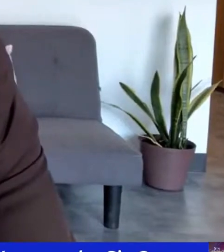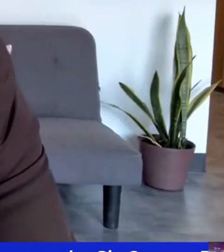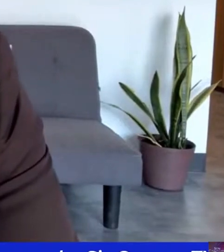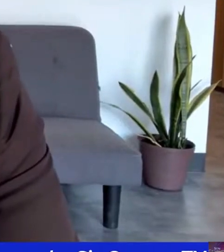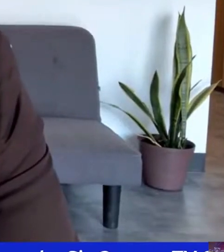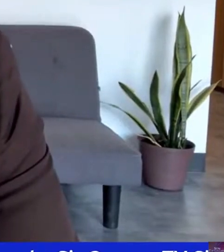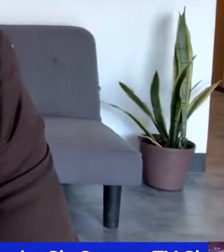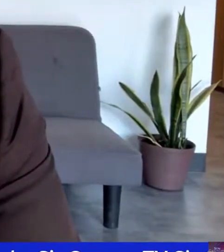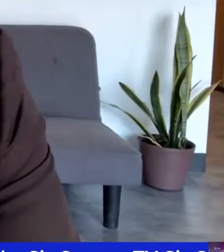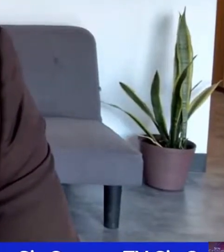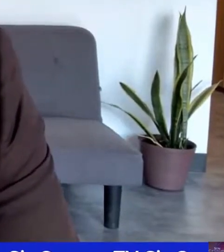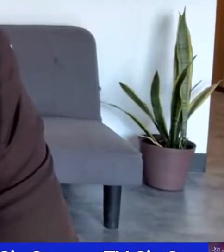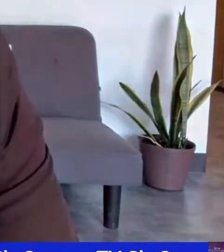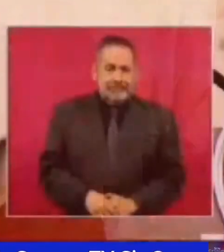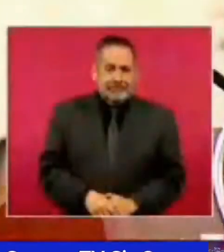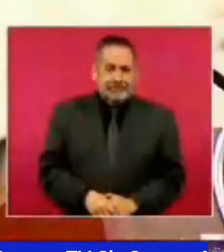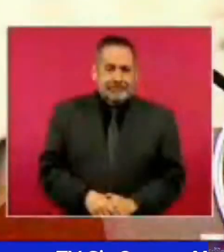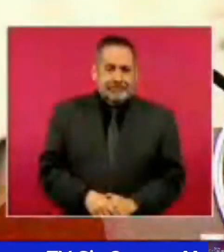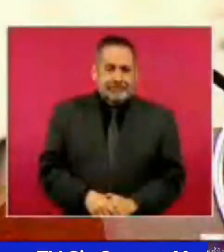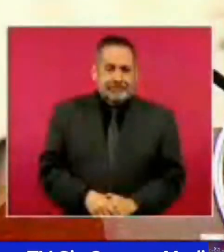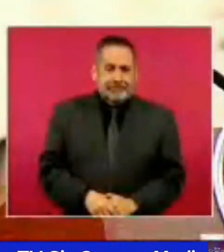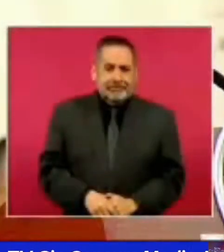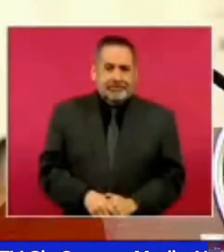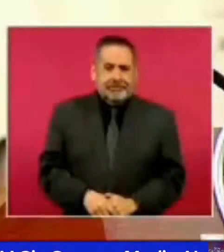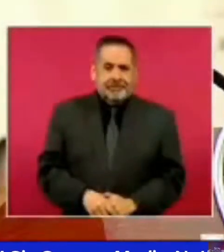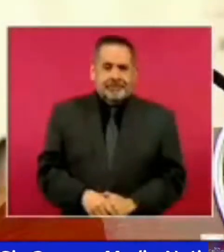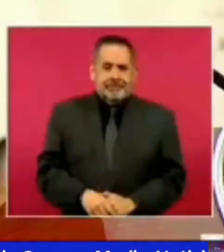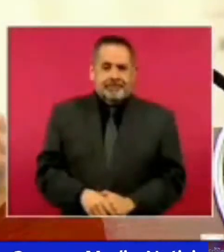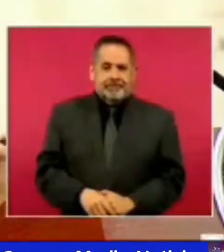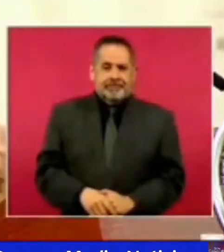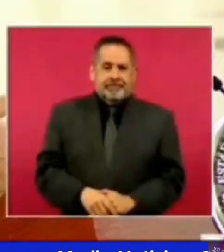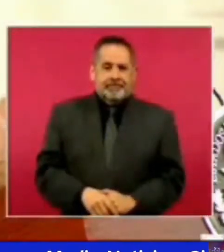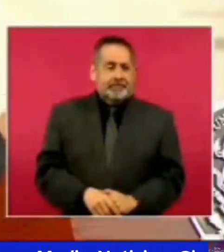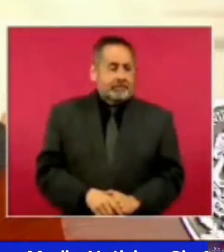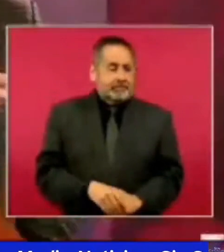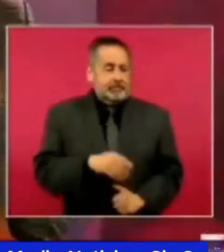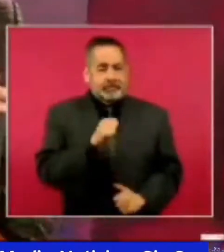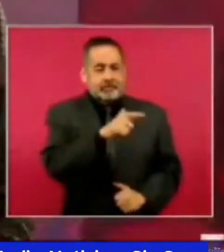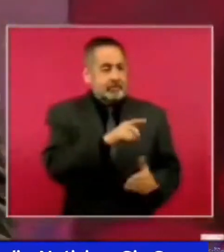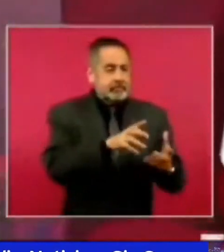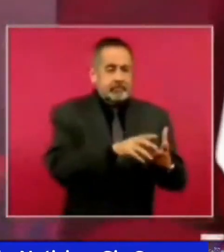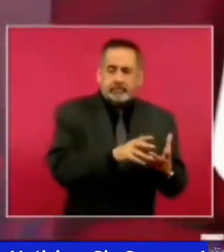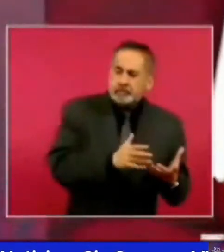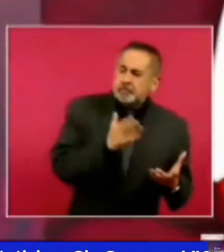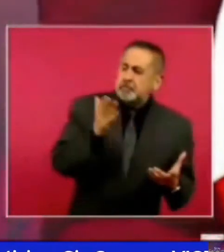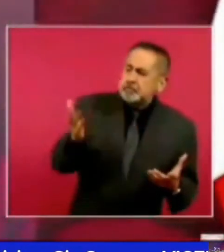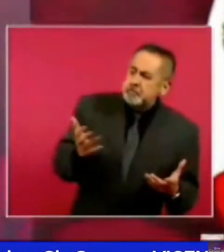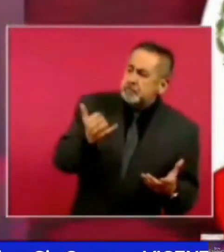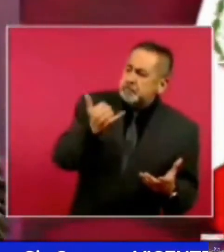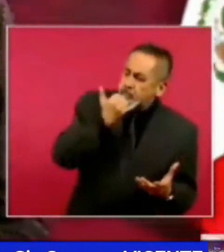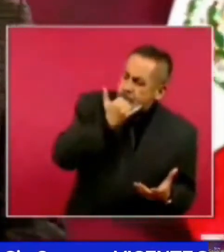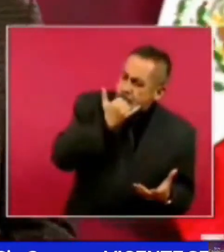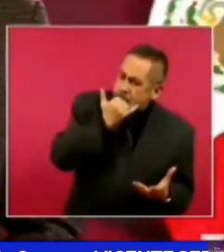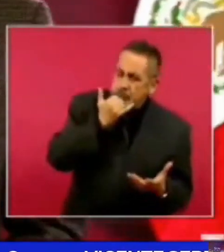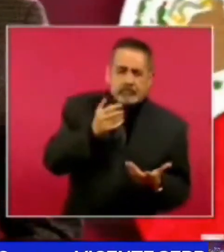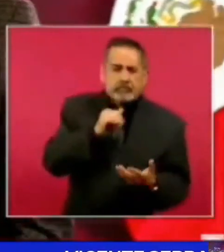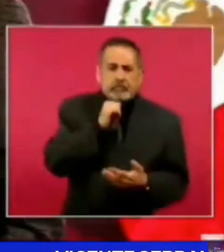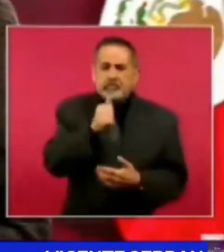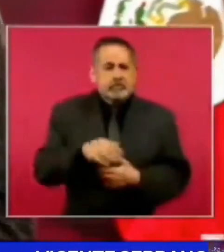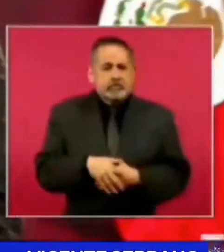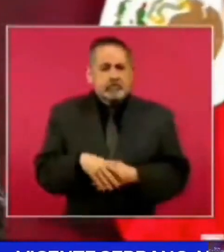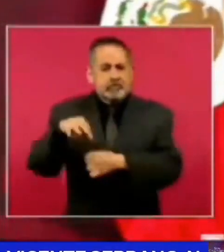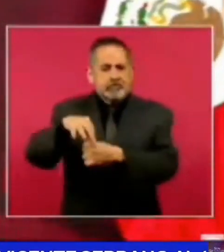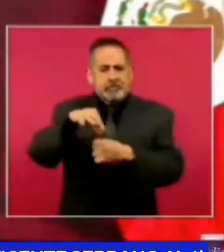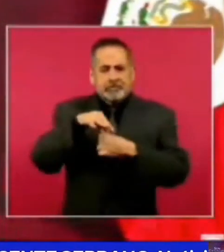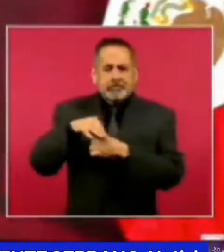de Va por México. Vea y escuche. Ni siquiera le ofrecieron disculpa a los que votaron por ellos en